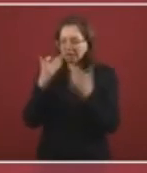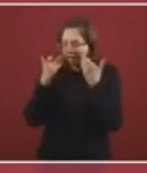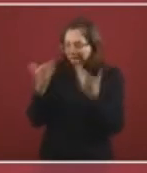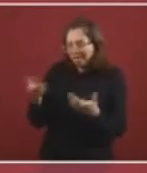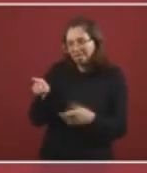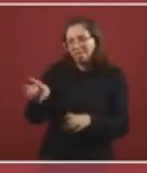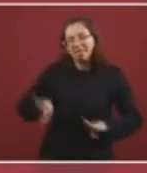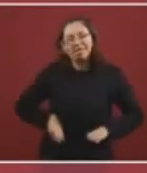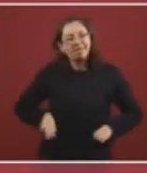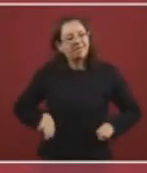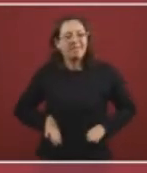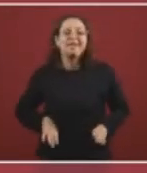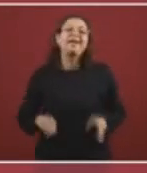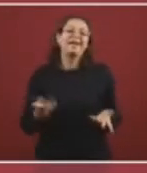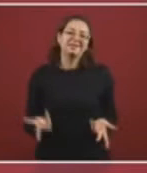poner en la superficie